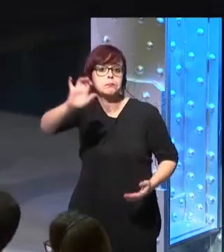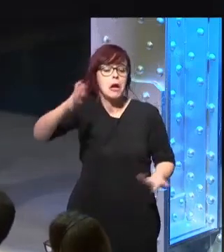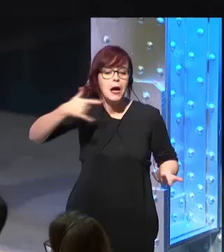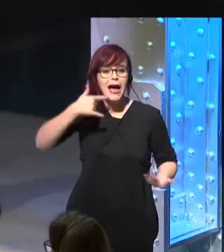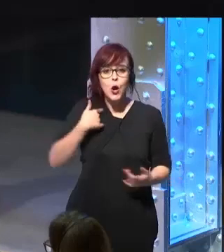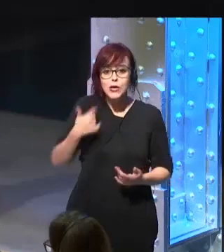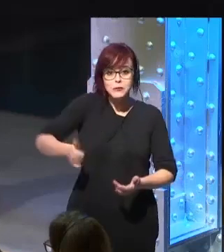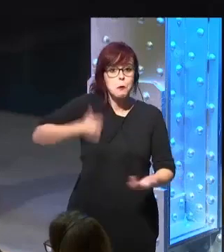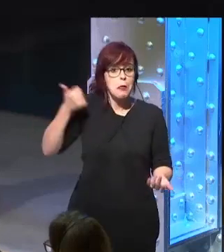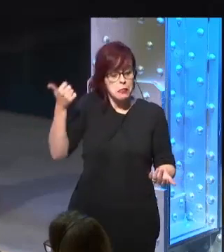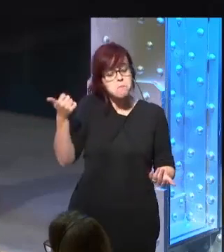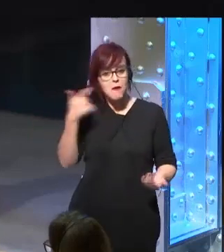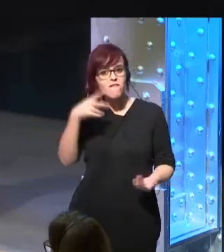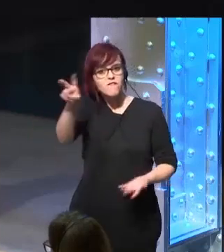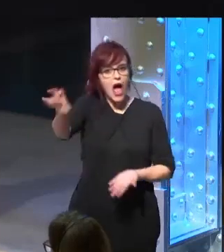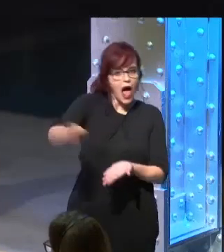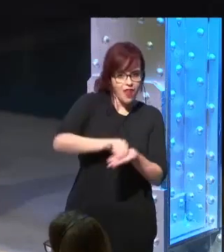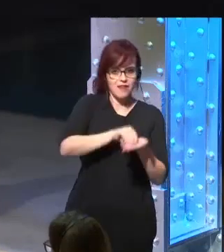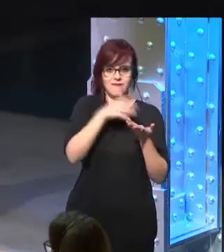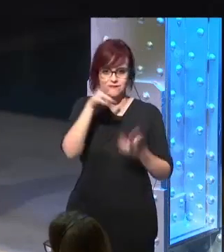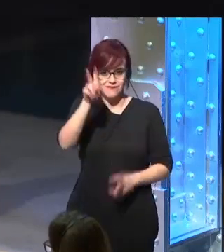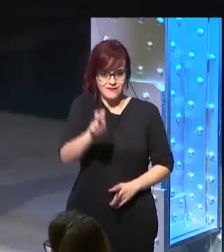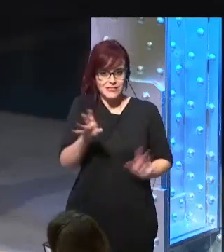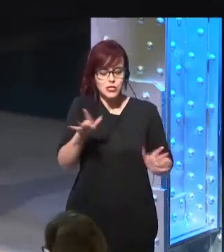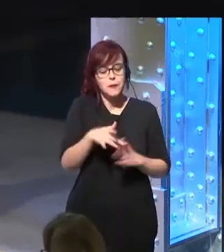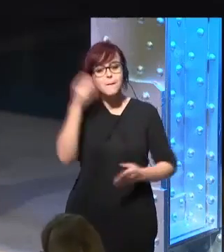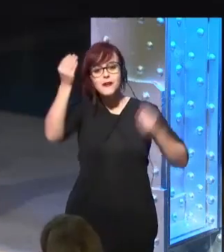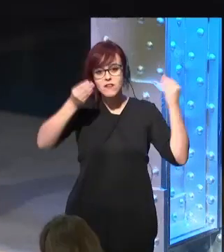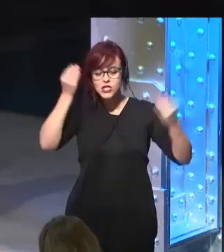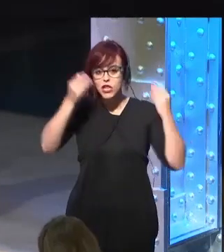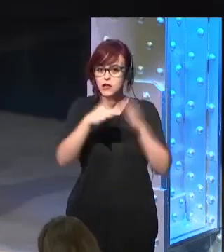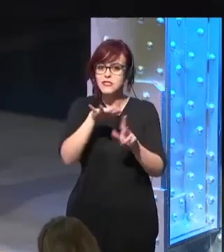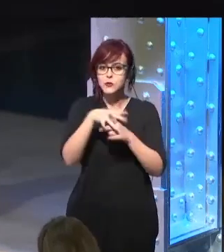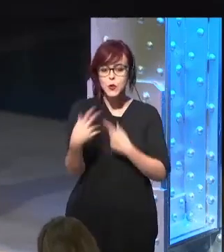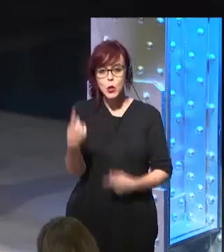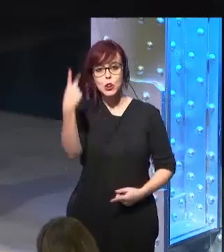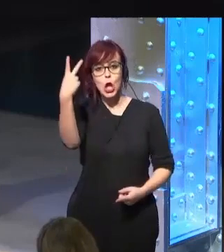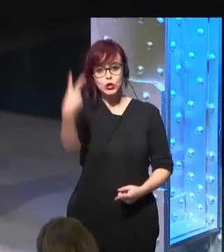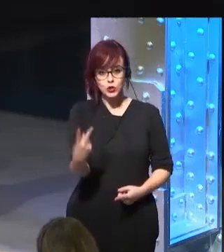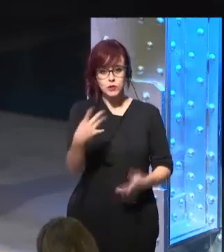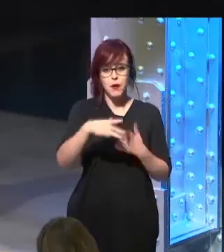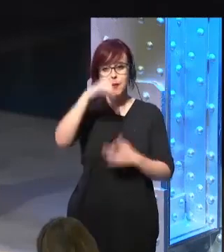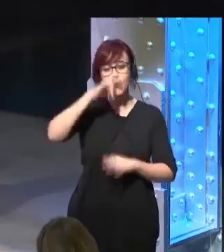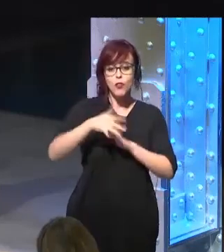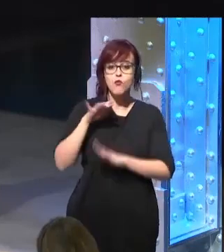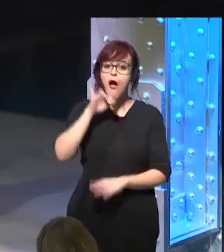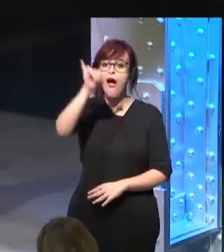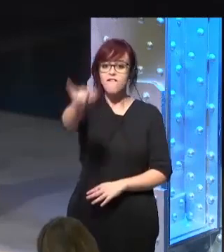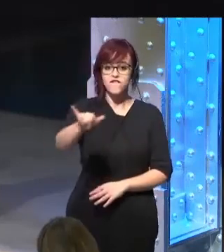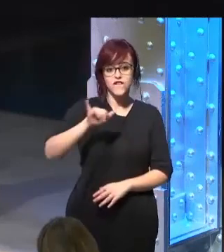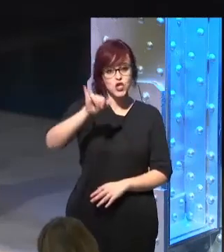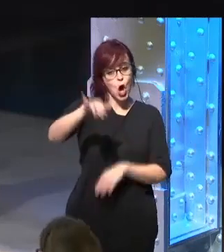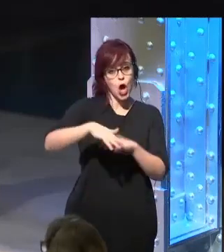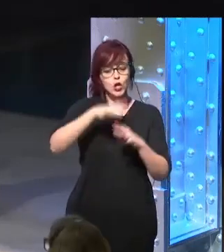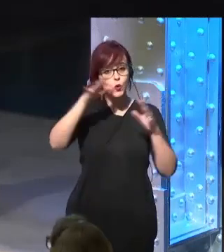quizás son casuales, y esto yo creo que reflexionando lo pienso en dos ocasiones que me han ocurrido. Una vez estaba en un avión y